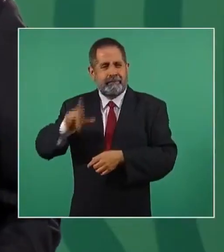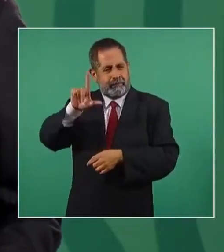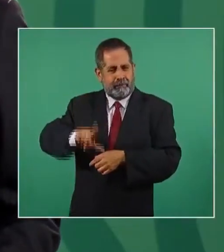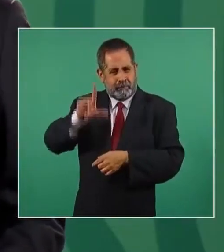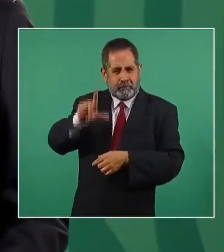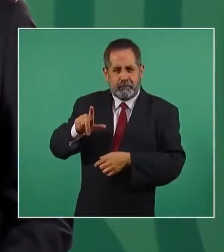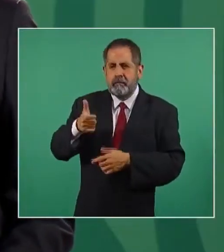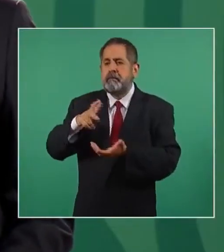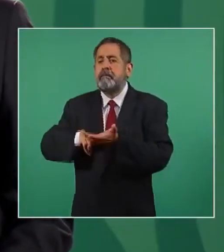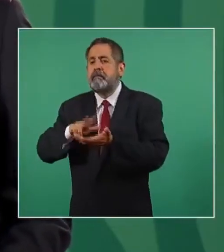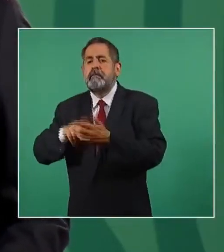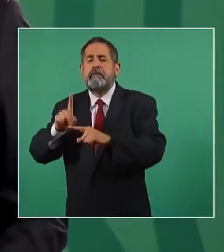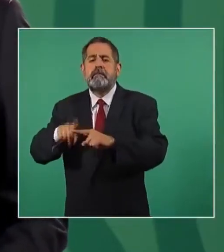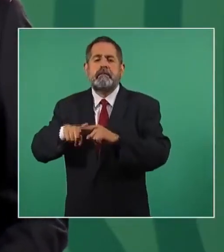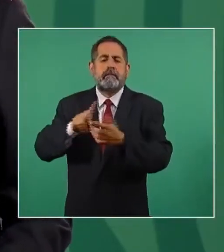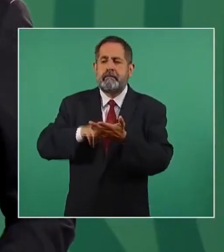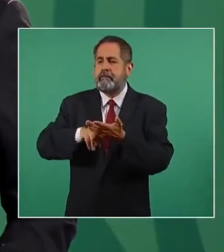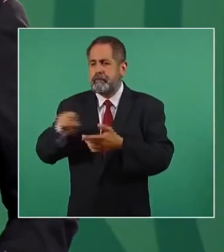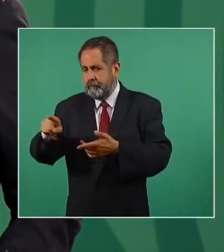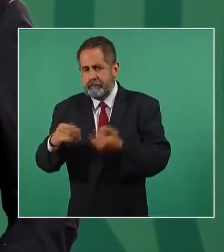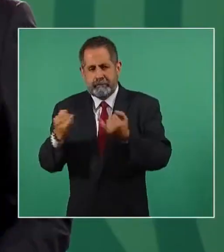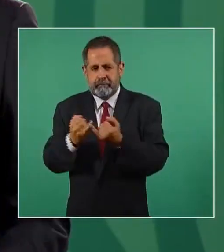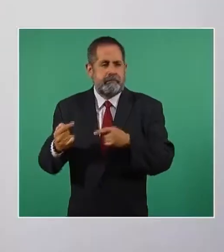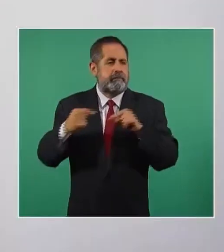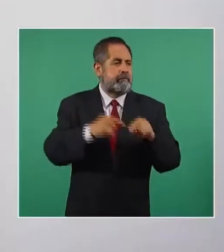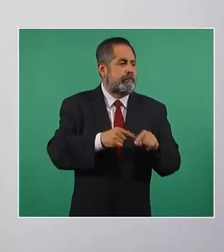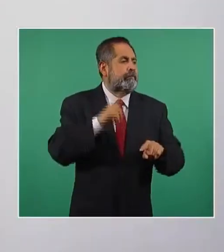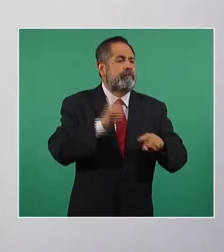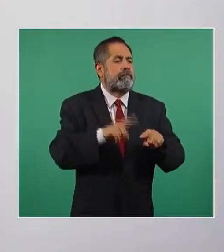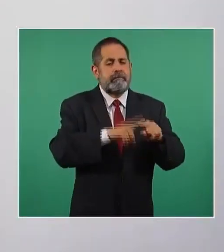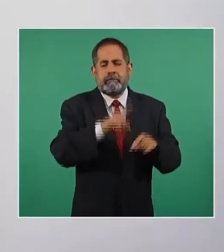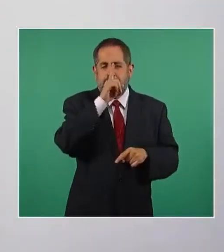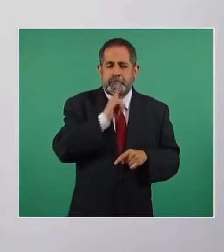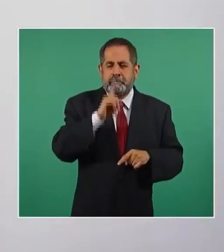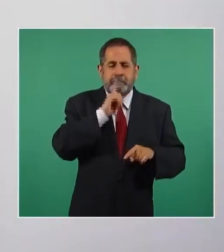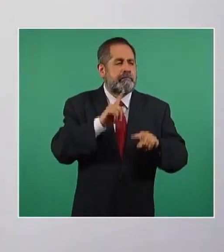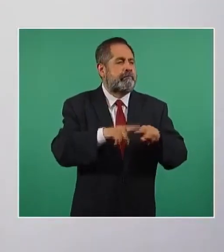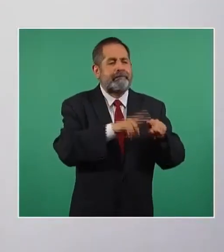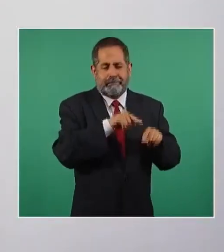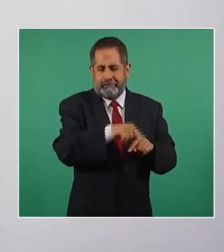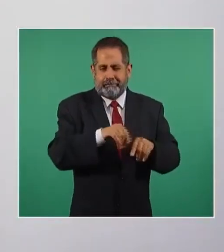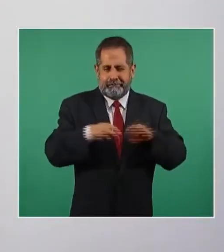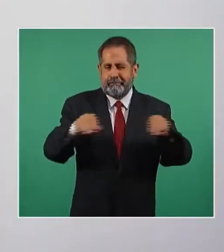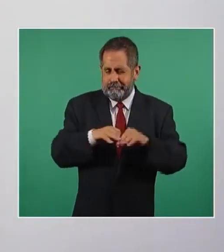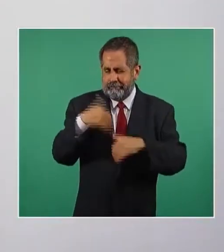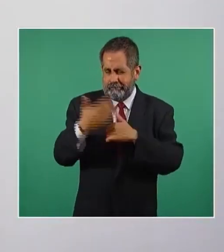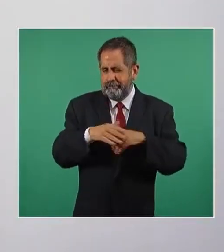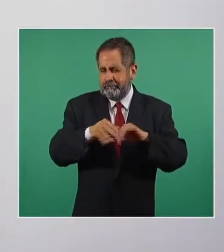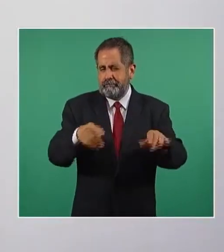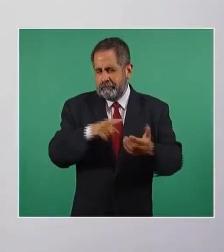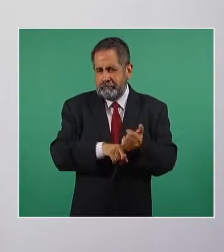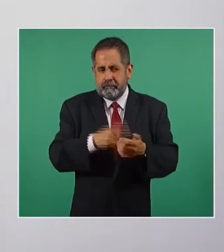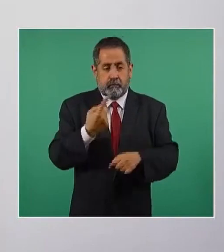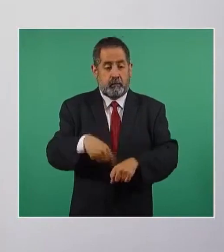De los lunes vamos a sacar aquí un quién es quién en las